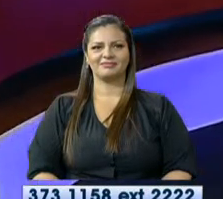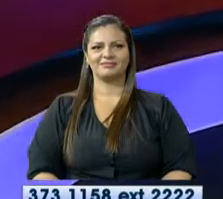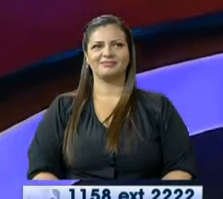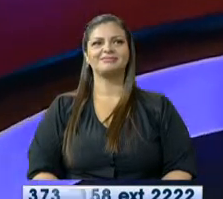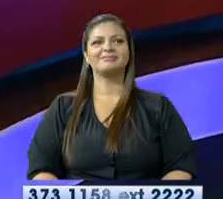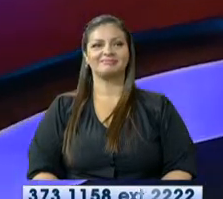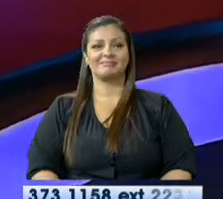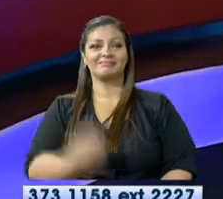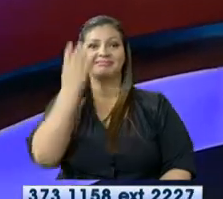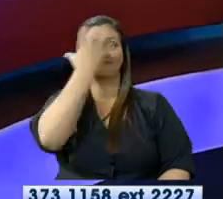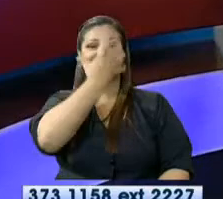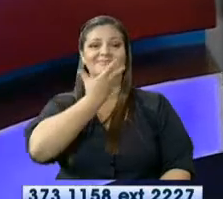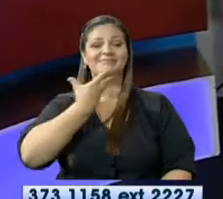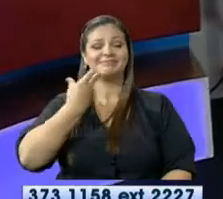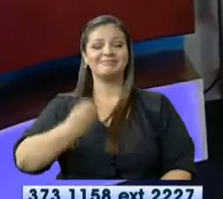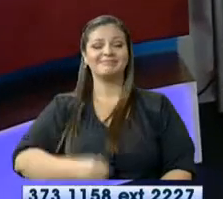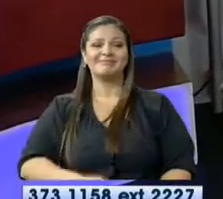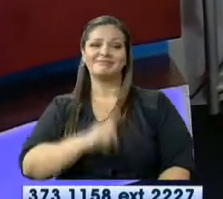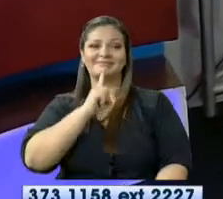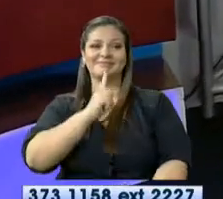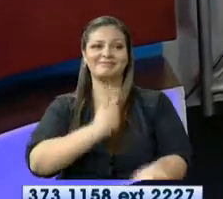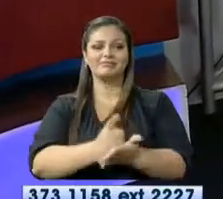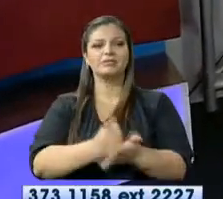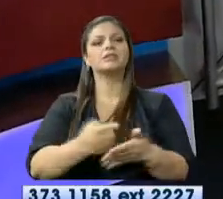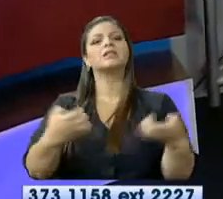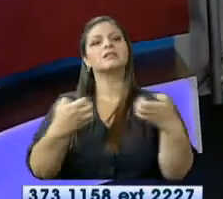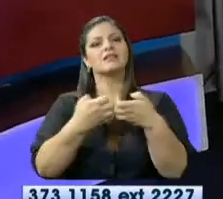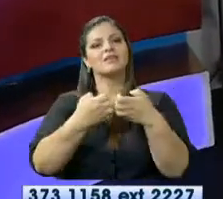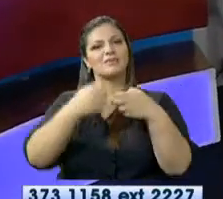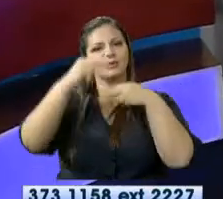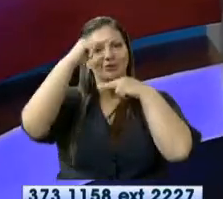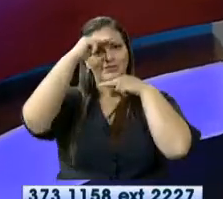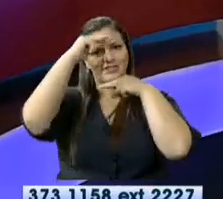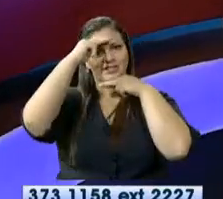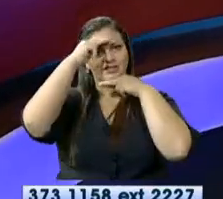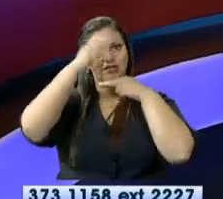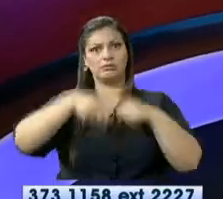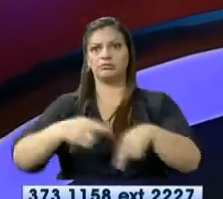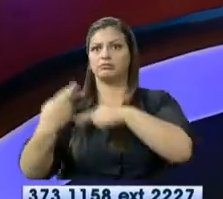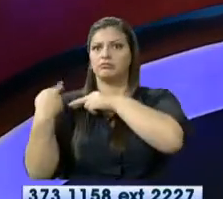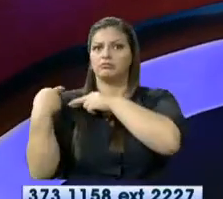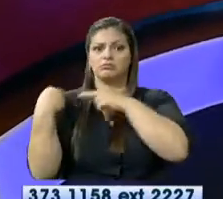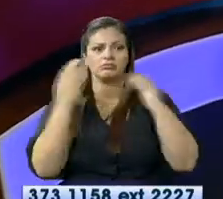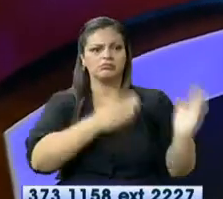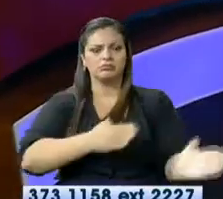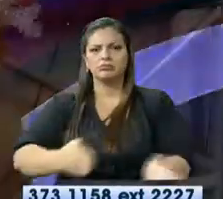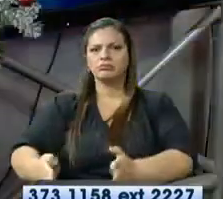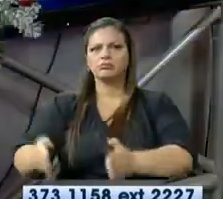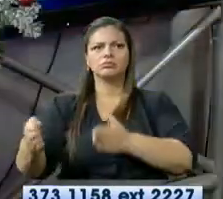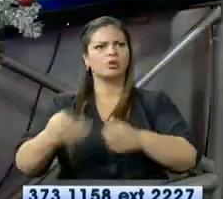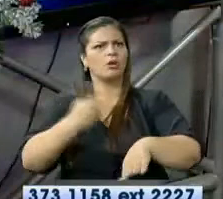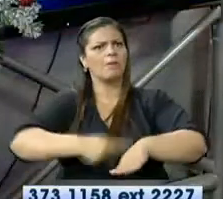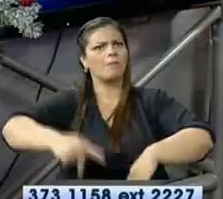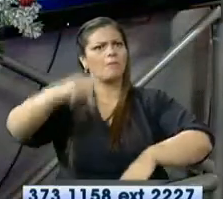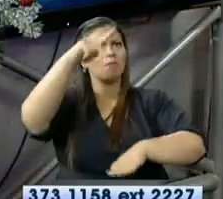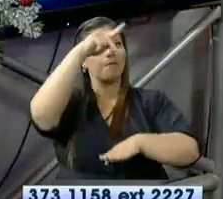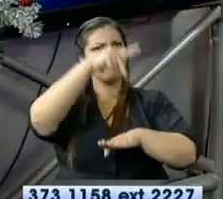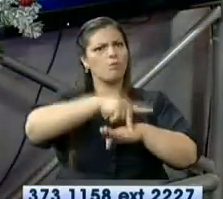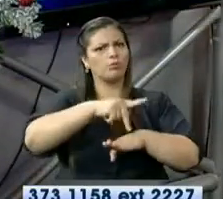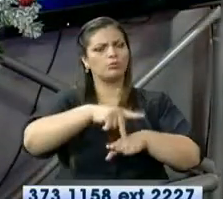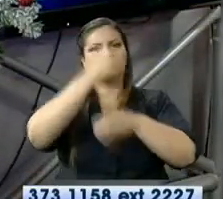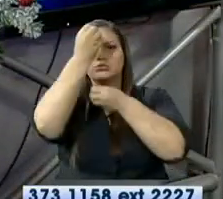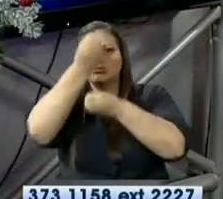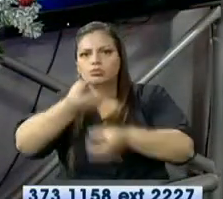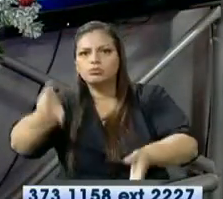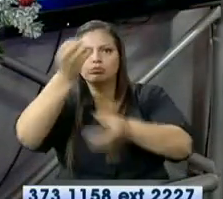Qué bonita nota, la verdad, y sobre todo ese es el equipo que a ustedes día a día les lleva la mejor información, un trabajo profesional y sobre todo